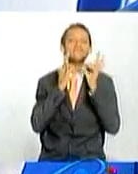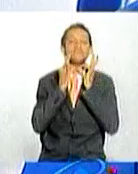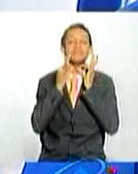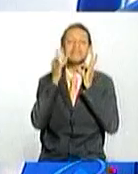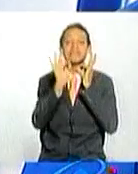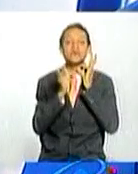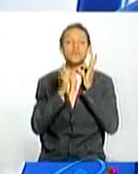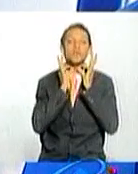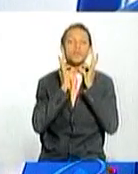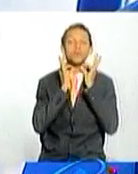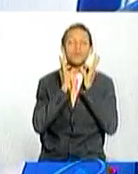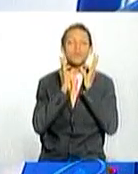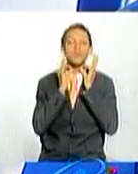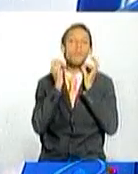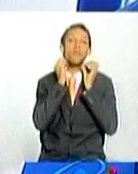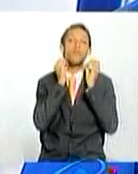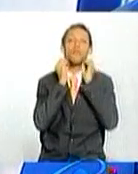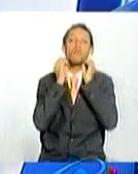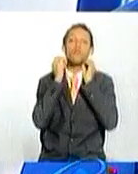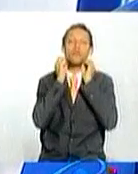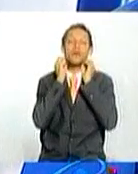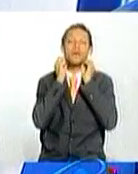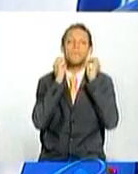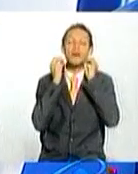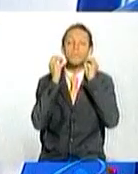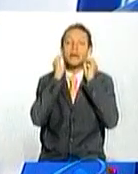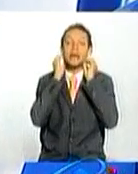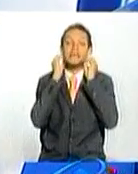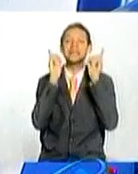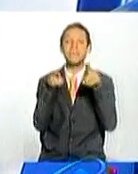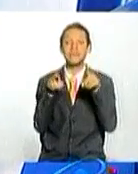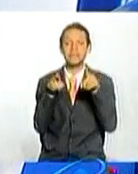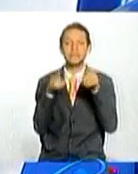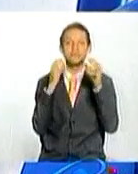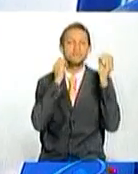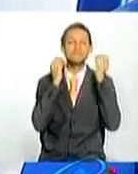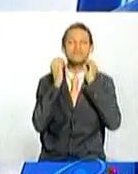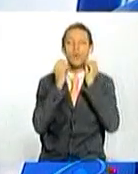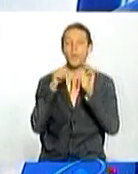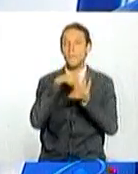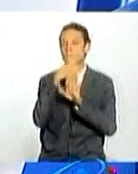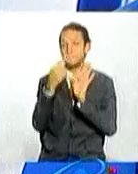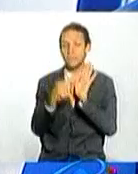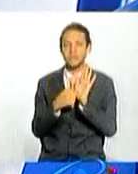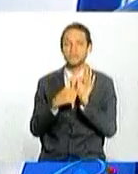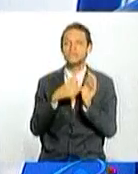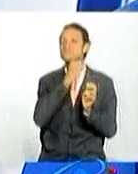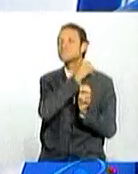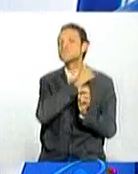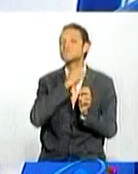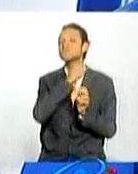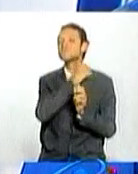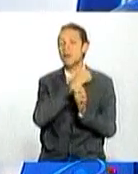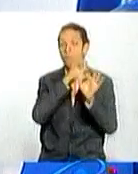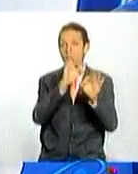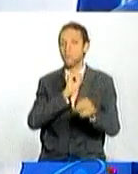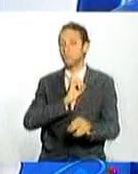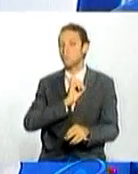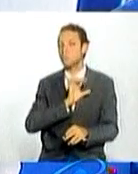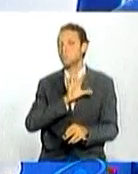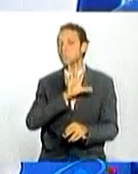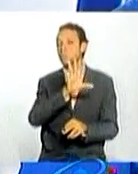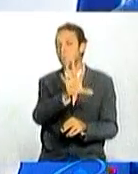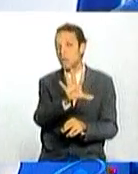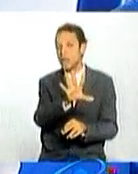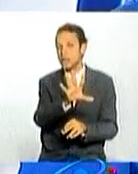vasos del cuello, todas las estructuras del cuello, los ganglios del cuello, todas las estructuras que se pueden ver con ecografía.